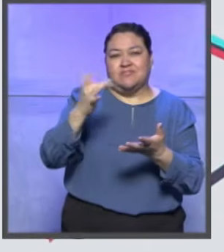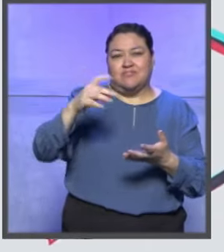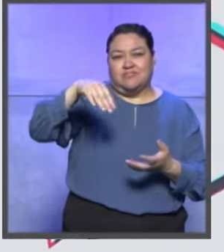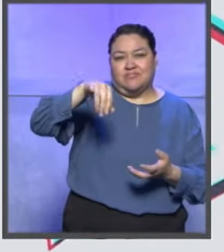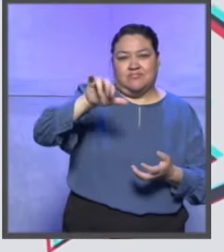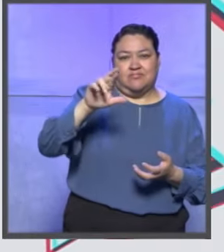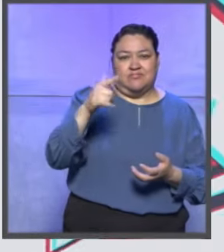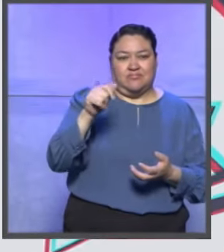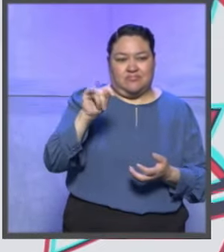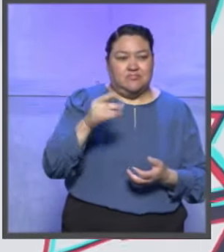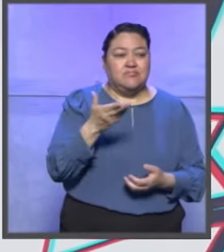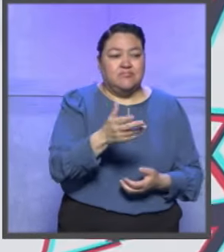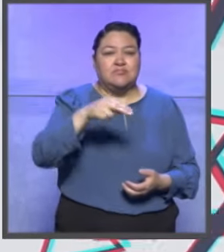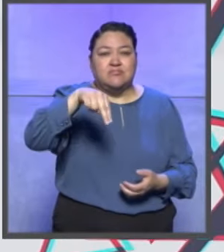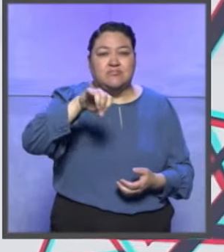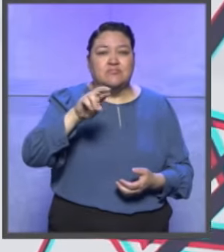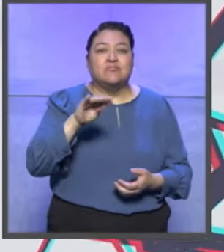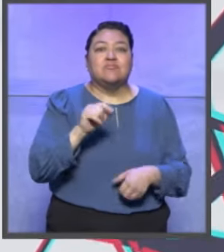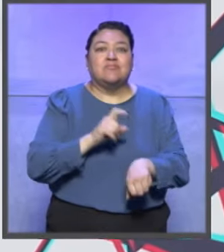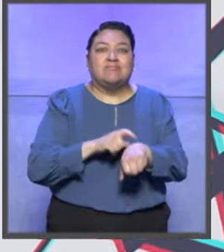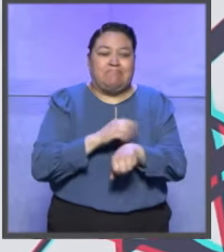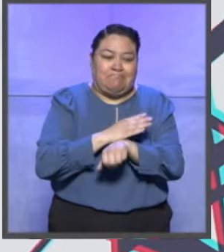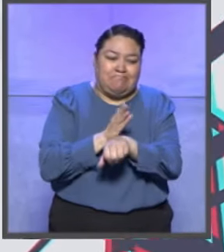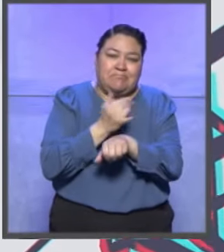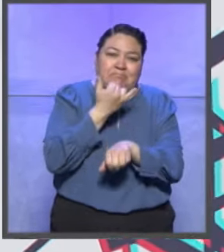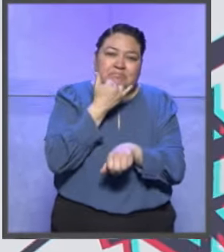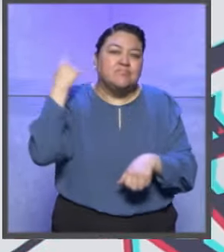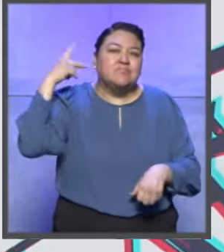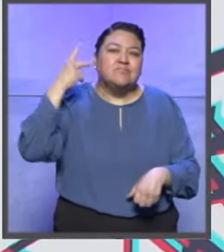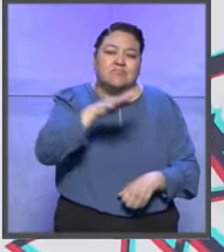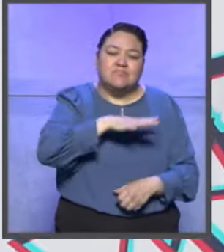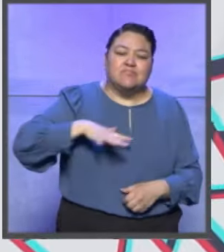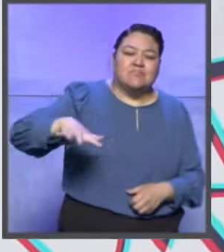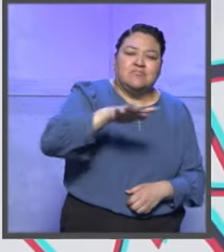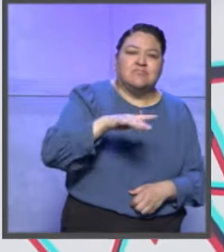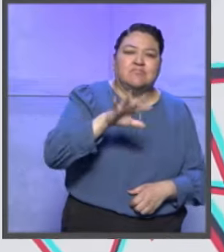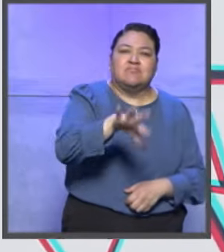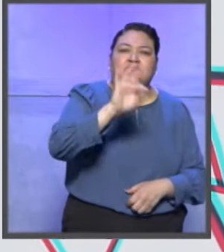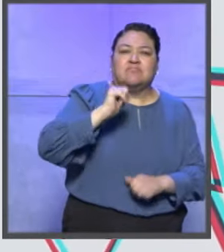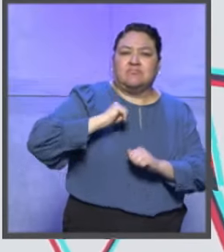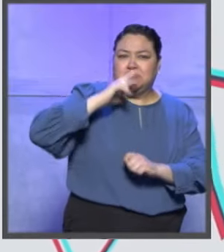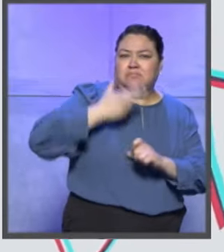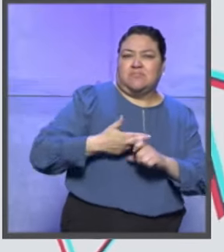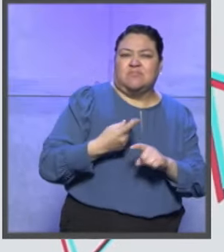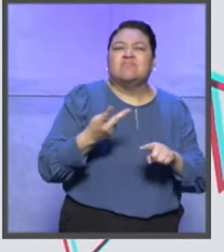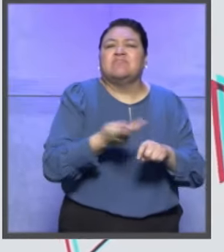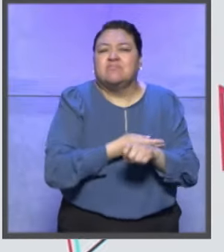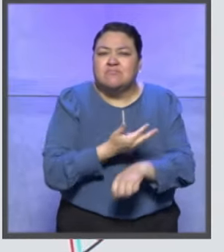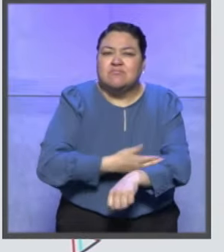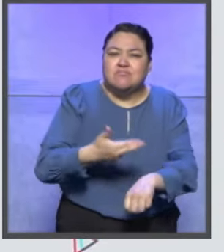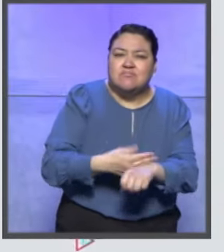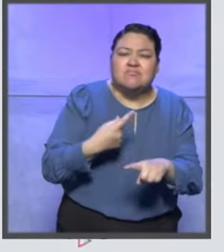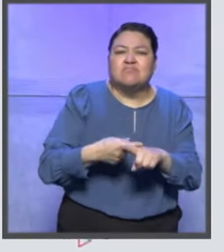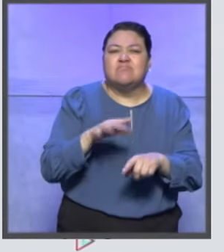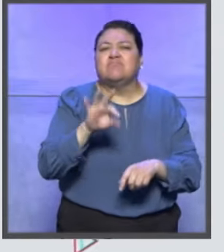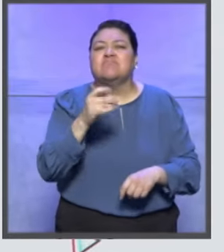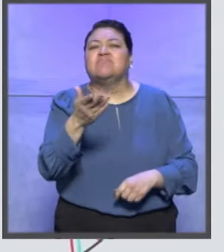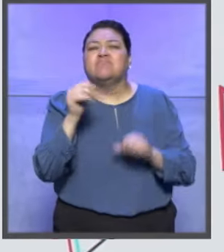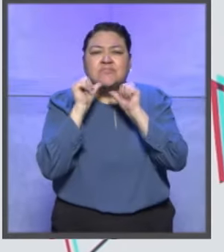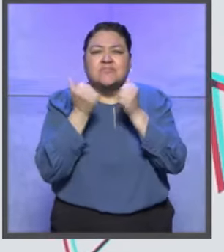gracias, Margarita. Muy breve, por favor, Norma Angélica, porque el tiempo nos está comiendo. En Puebla, ¿qué se va a elegir, qué va a suceder y qué va a ser la